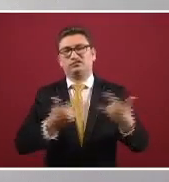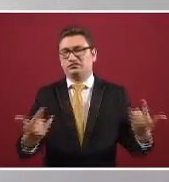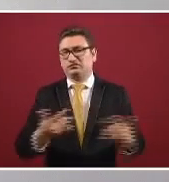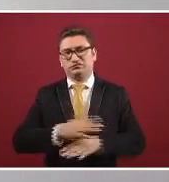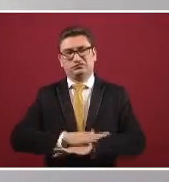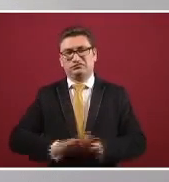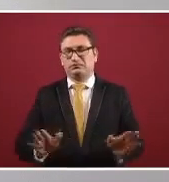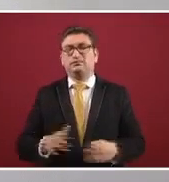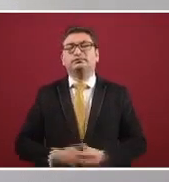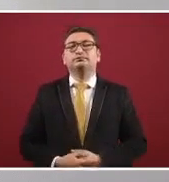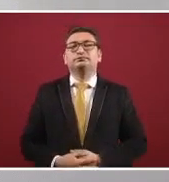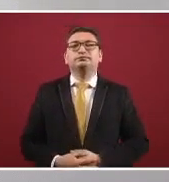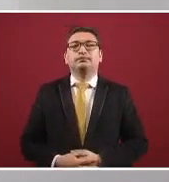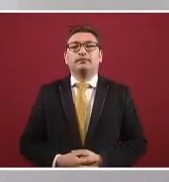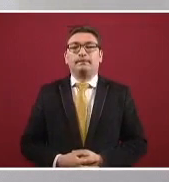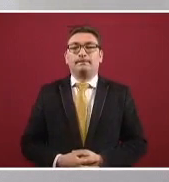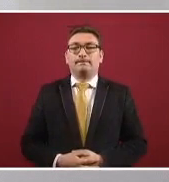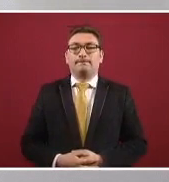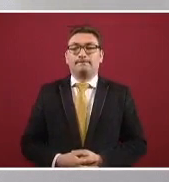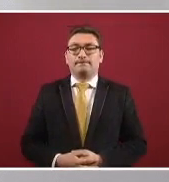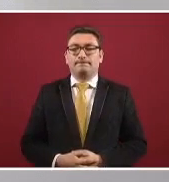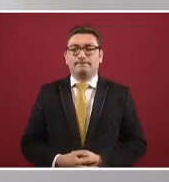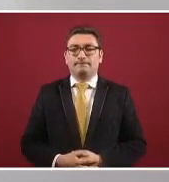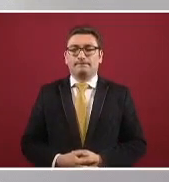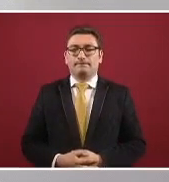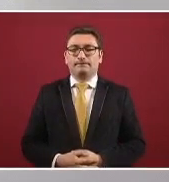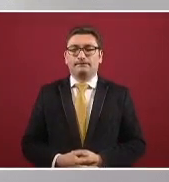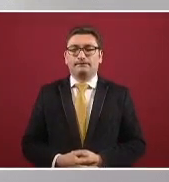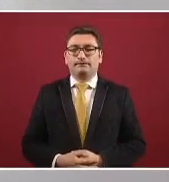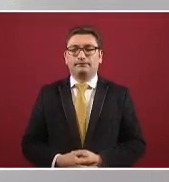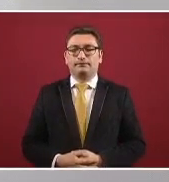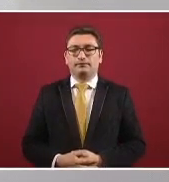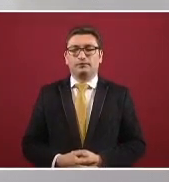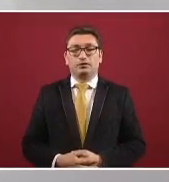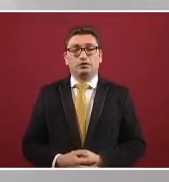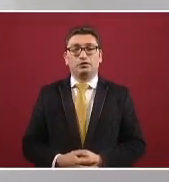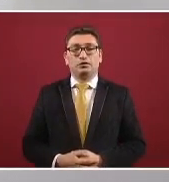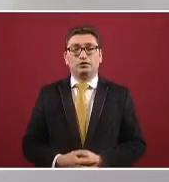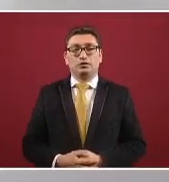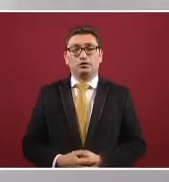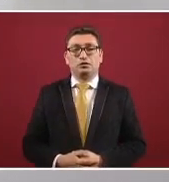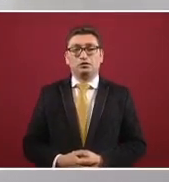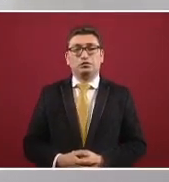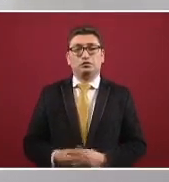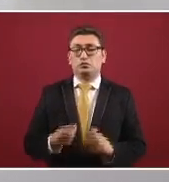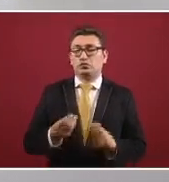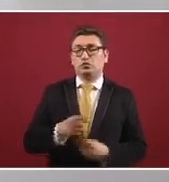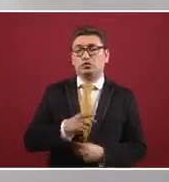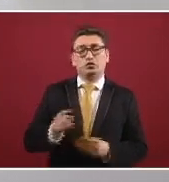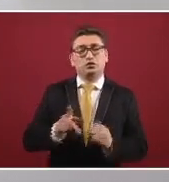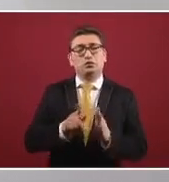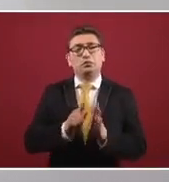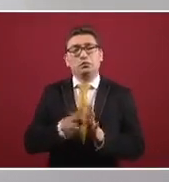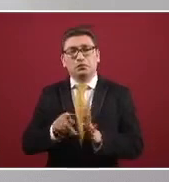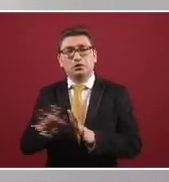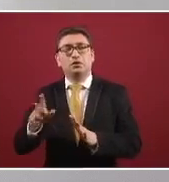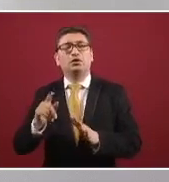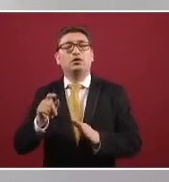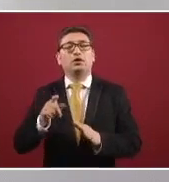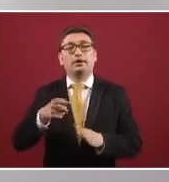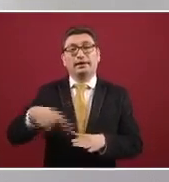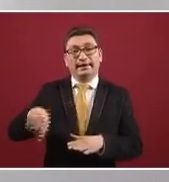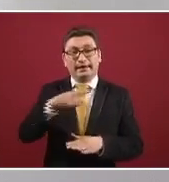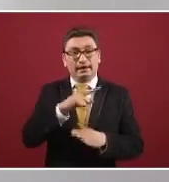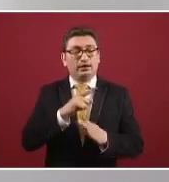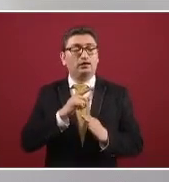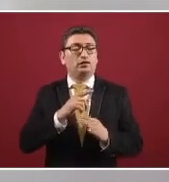Incluso la mayor parte de los periodistas, sea de redes sociales o sea de medios